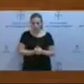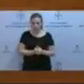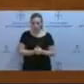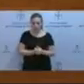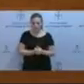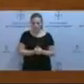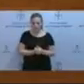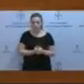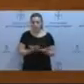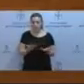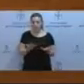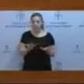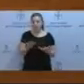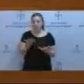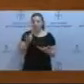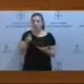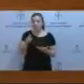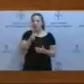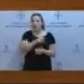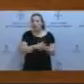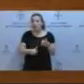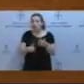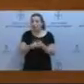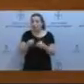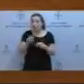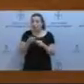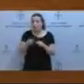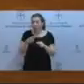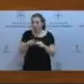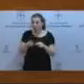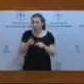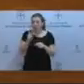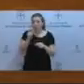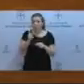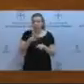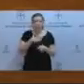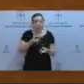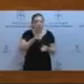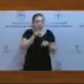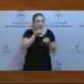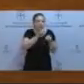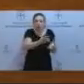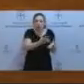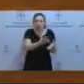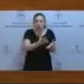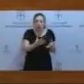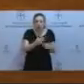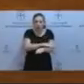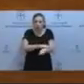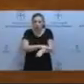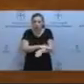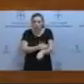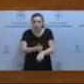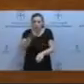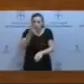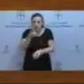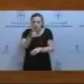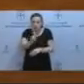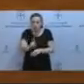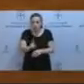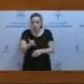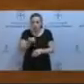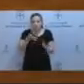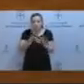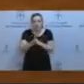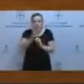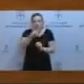la coordinación administrativa y la prioridad política, eso solo se puede plantear al gobierno, no se le puede plantear a nadie más. Y estamos hablando de un barómetro que no hemos hecho nosotros